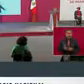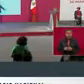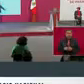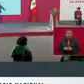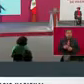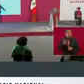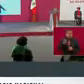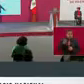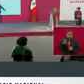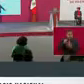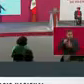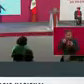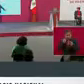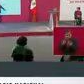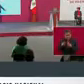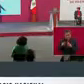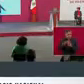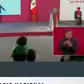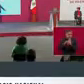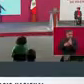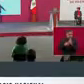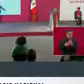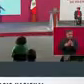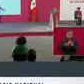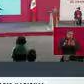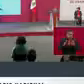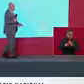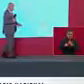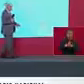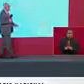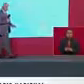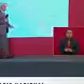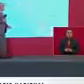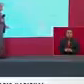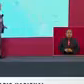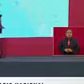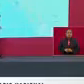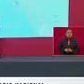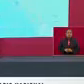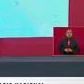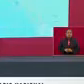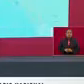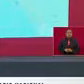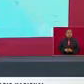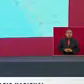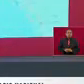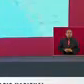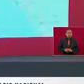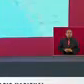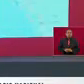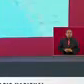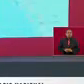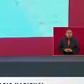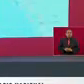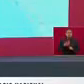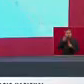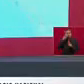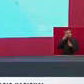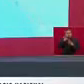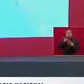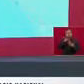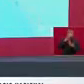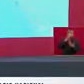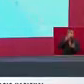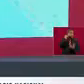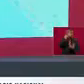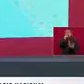Me gustaría poner énfasis en este tema porque eso quiere decir que tú y yo estamos más protegidas, que no va a haber arbitrariedad en el momento